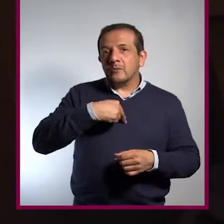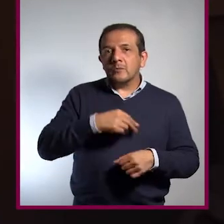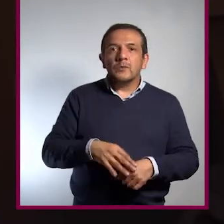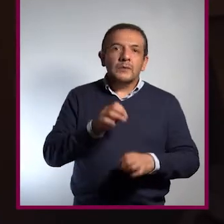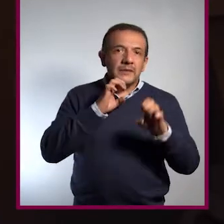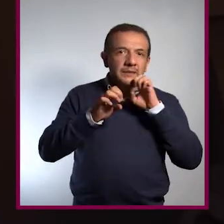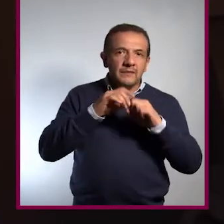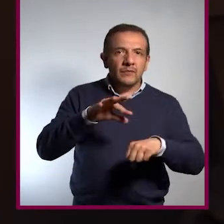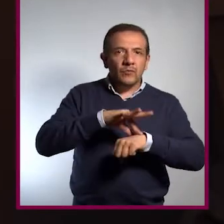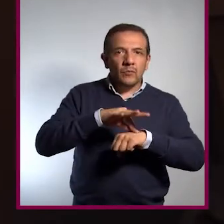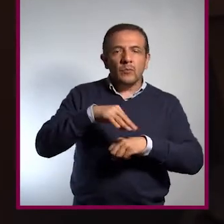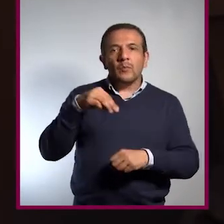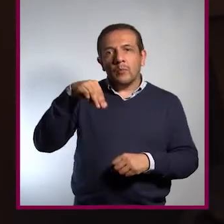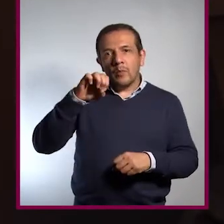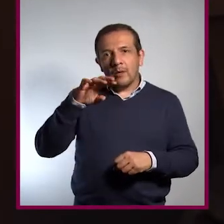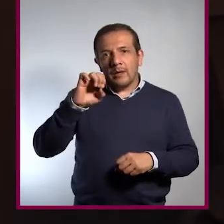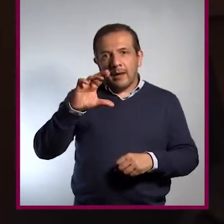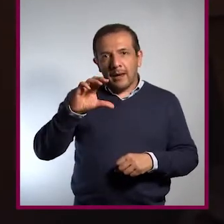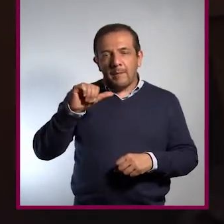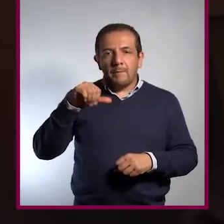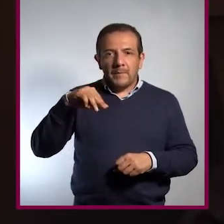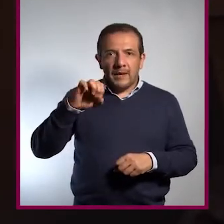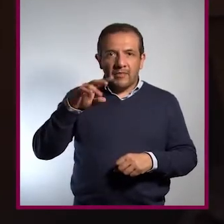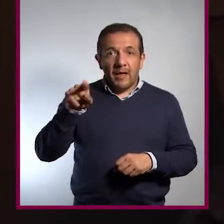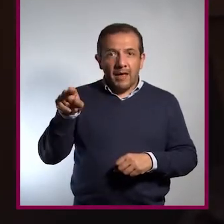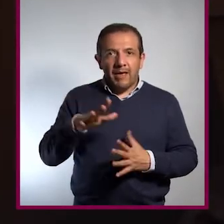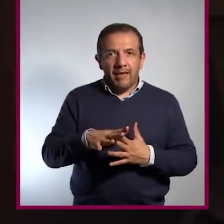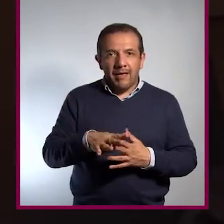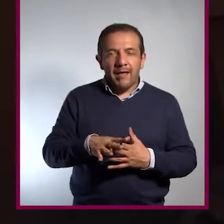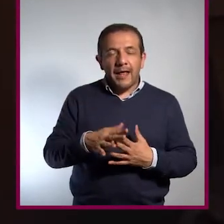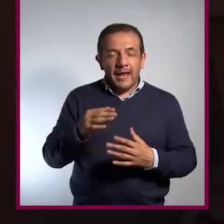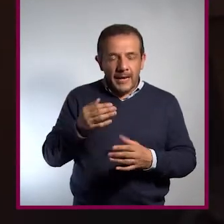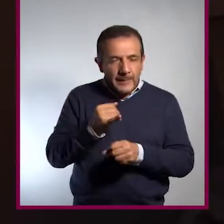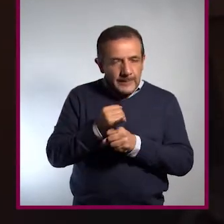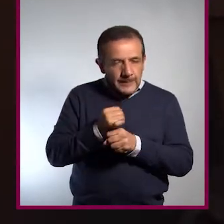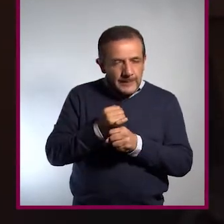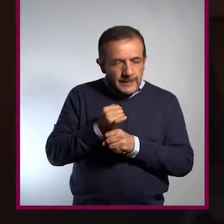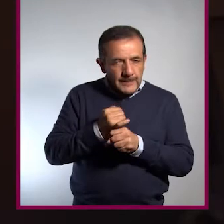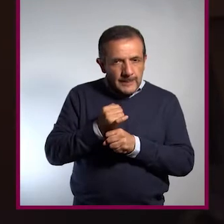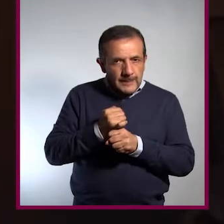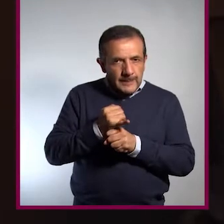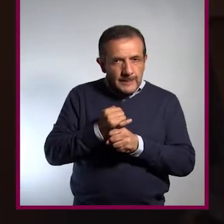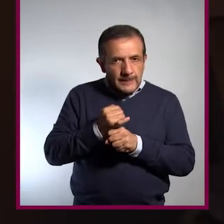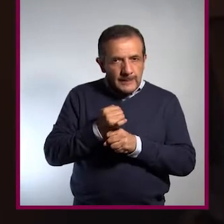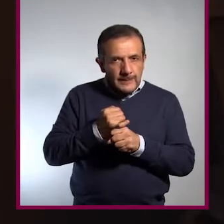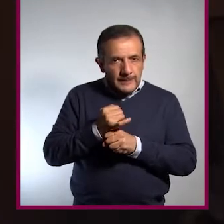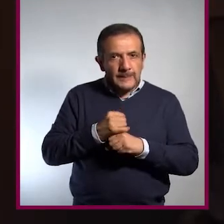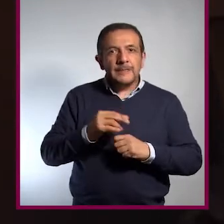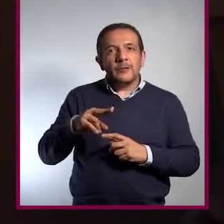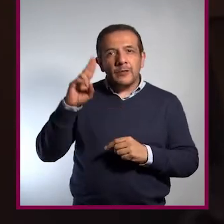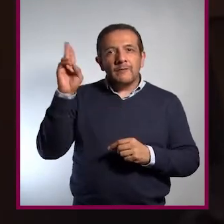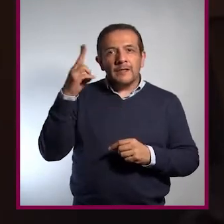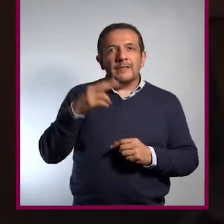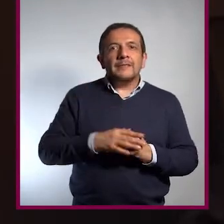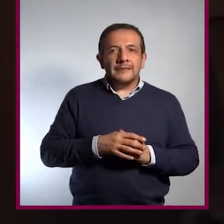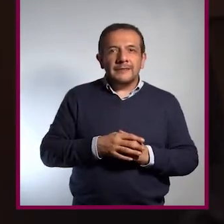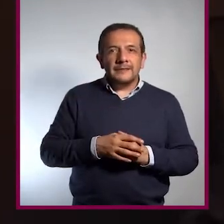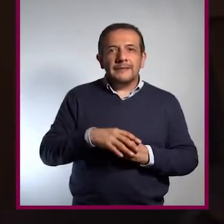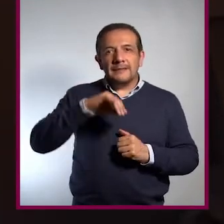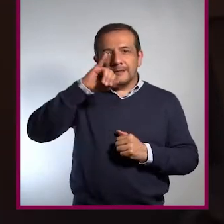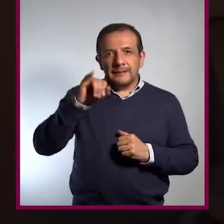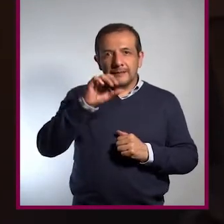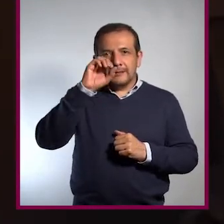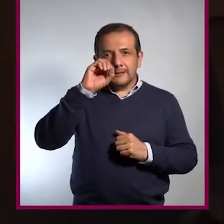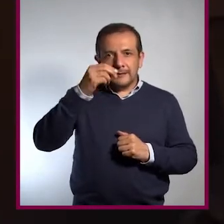Estamos con la doctora Mónica Miranda, especialista en epidemiología, quien ha sido investigadora en la Universidad Johns Hopkins